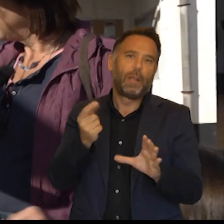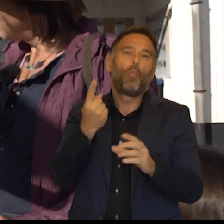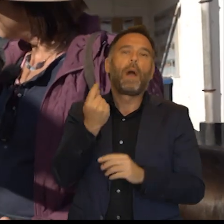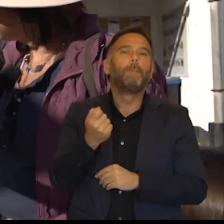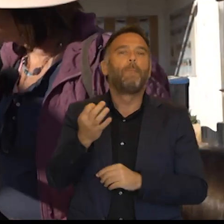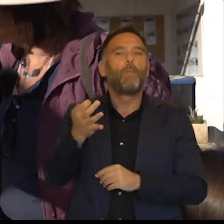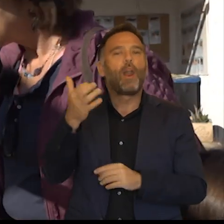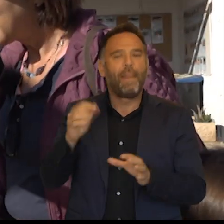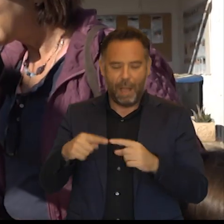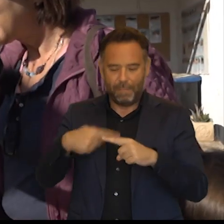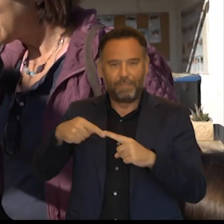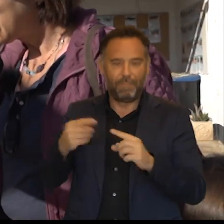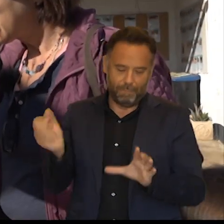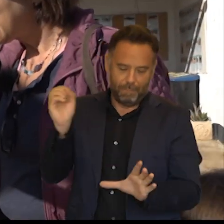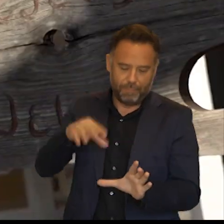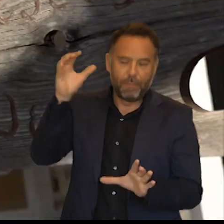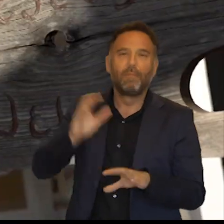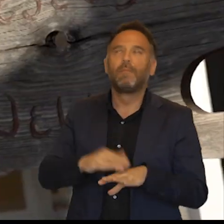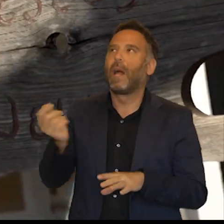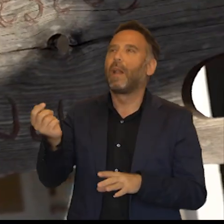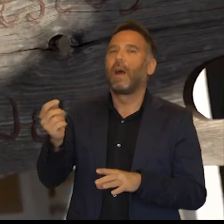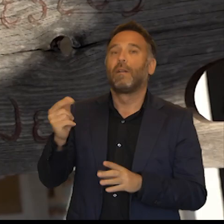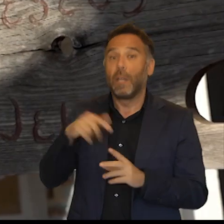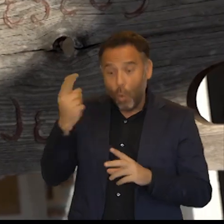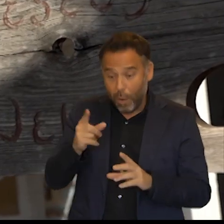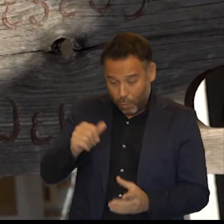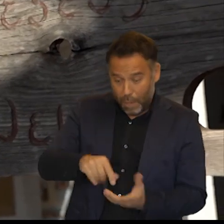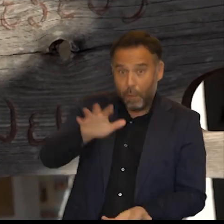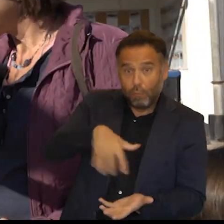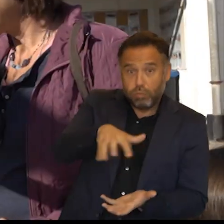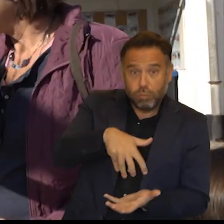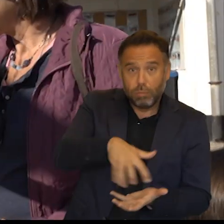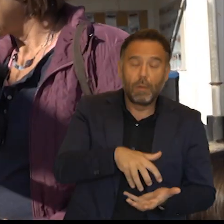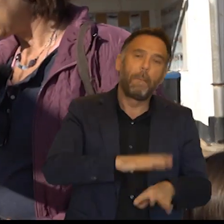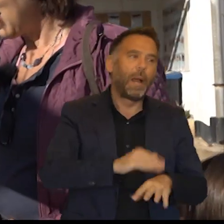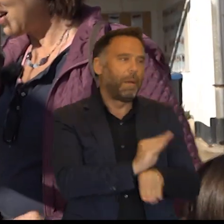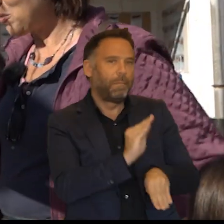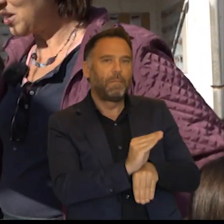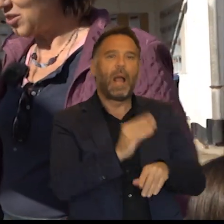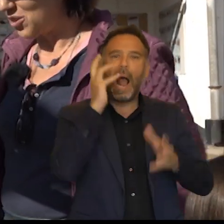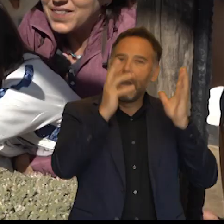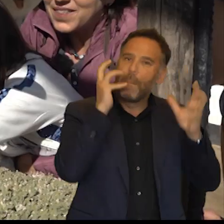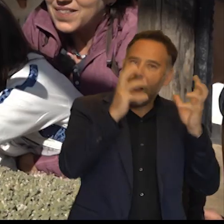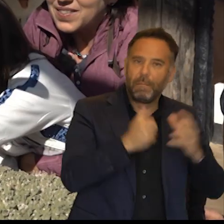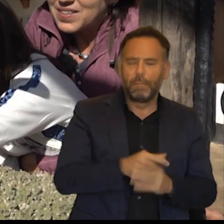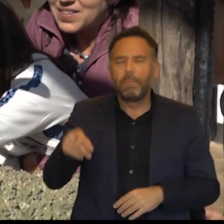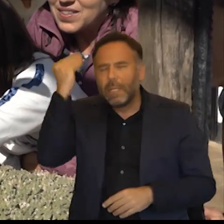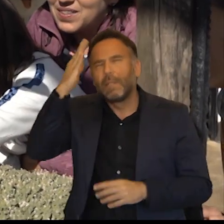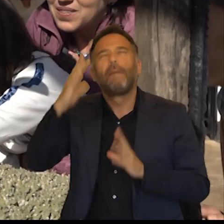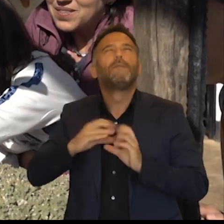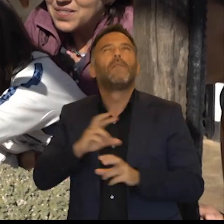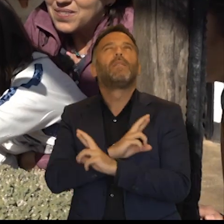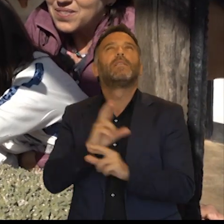visitantes tiran una monedita para que se cumpla su deseo. Ah, los fondos recaudados van para mantener a los animales. ¡Ah, qué bonito! Piensa tu